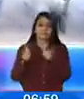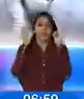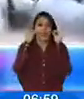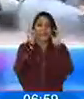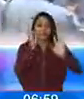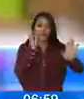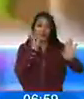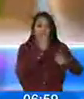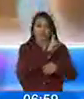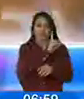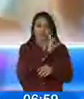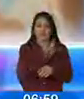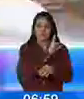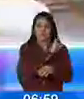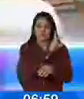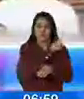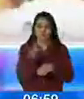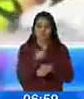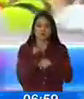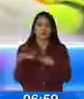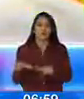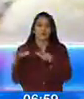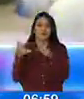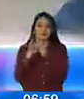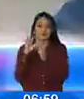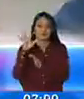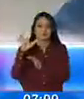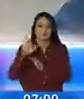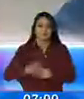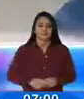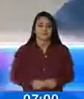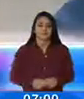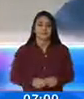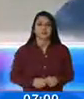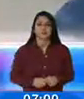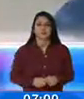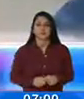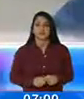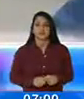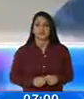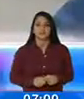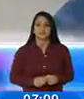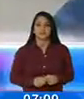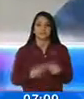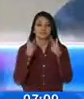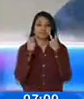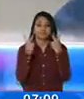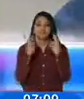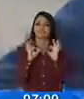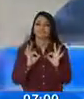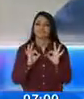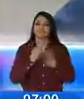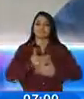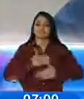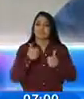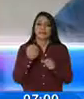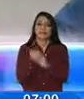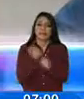Creo Suma y Lenín Moreno de Alianza País. Con beneplácito hemos podido observar que la gran mayoría de